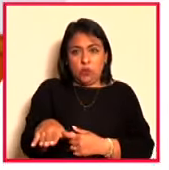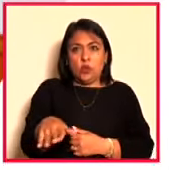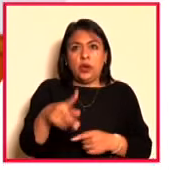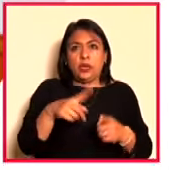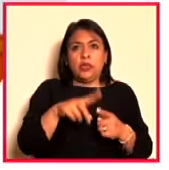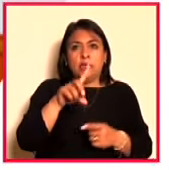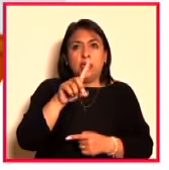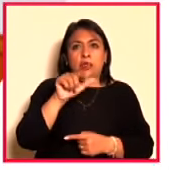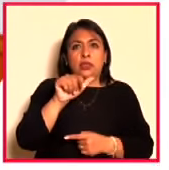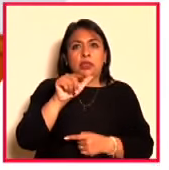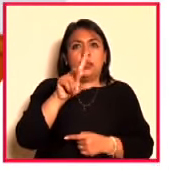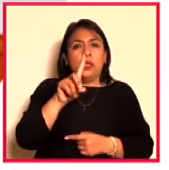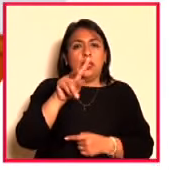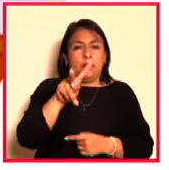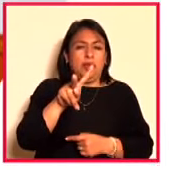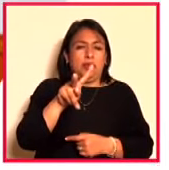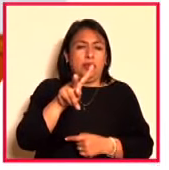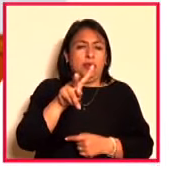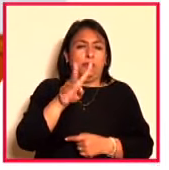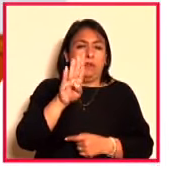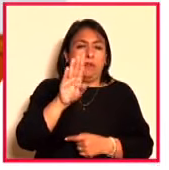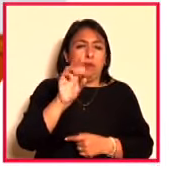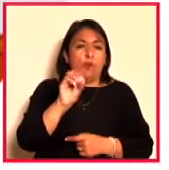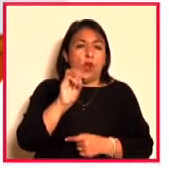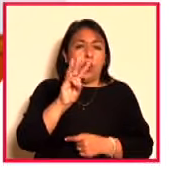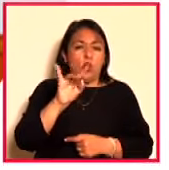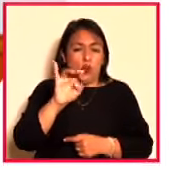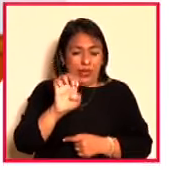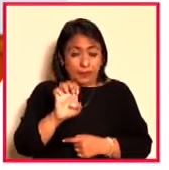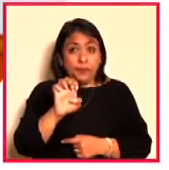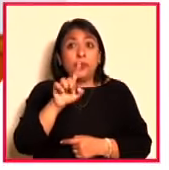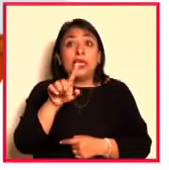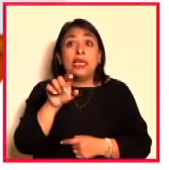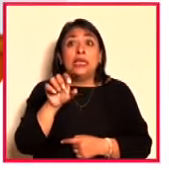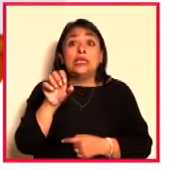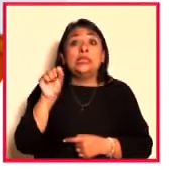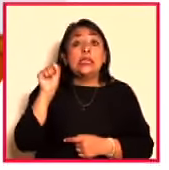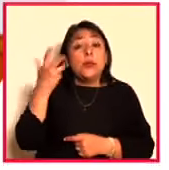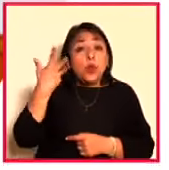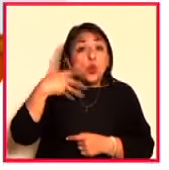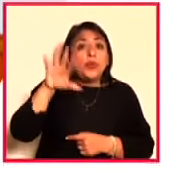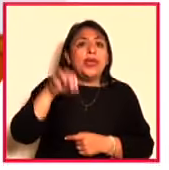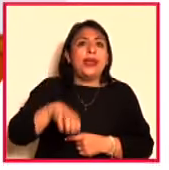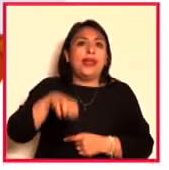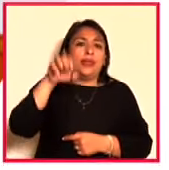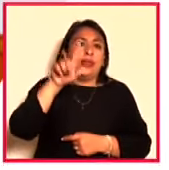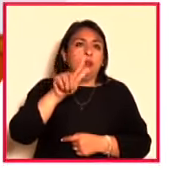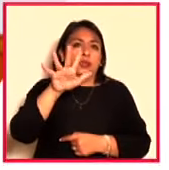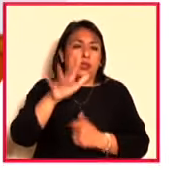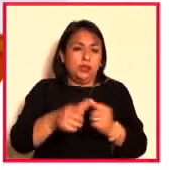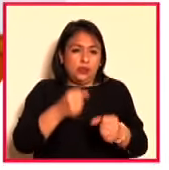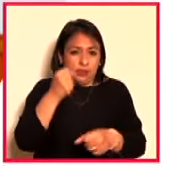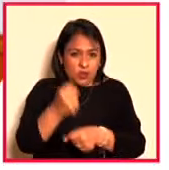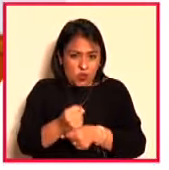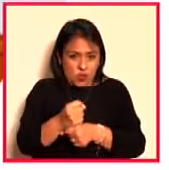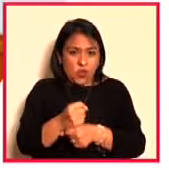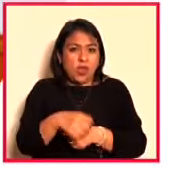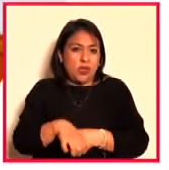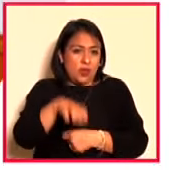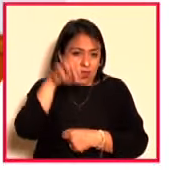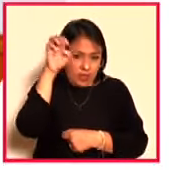Robert Jones, mejor conocido por David Bowie. El sábado hubiese cumplido 75 años de edad, buscando